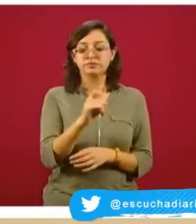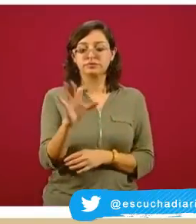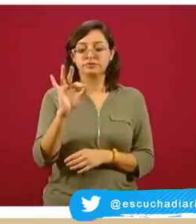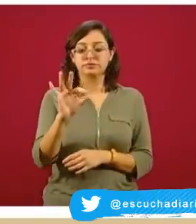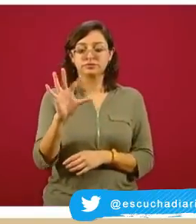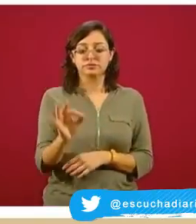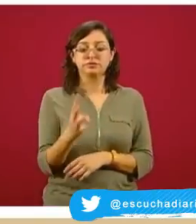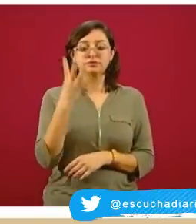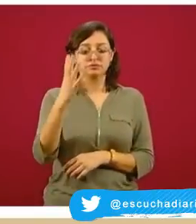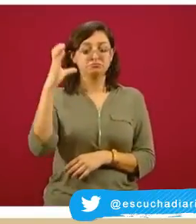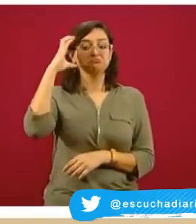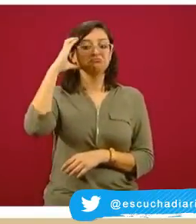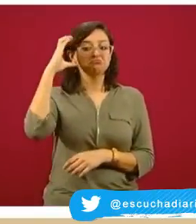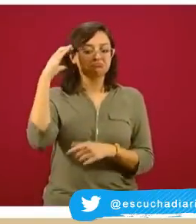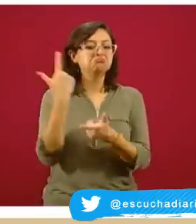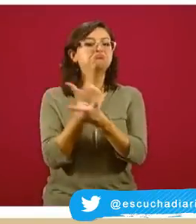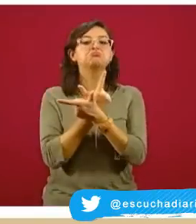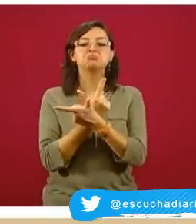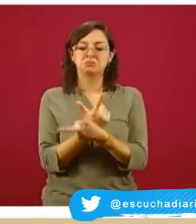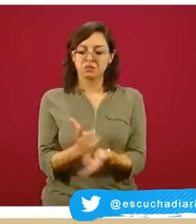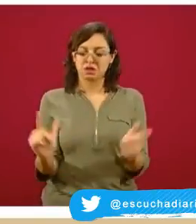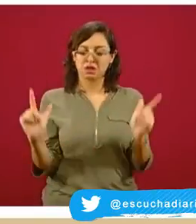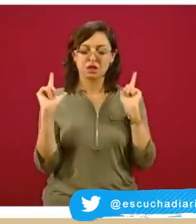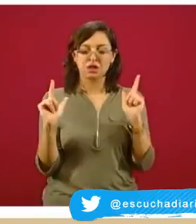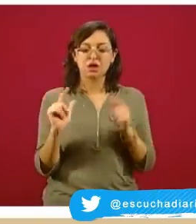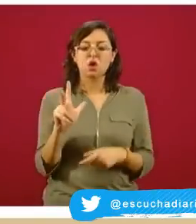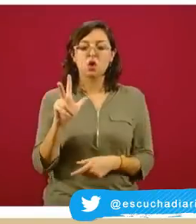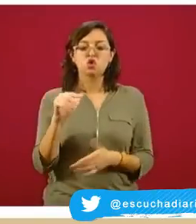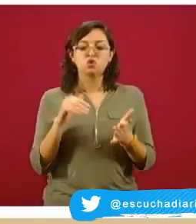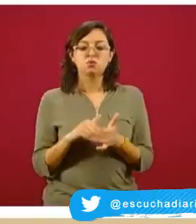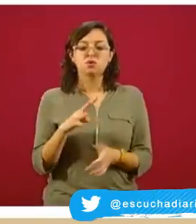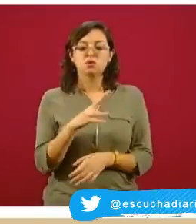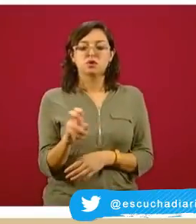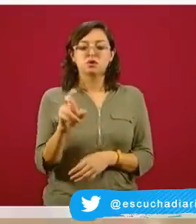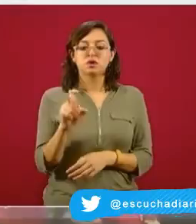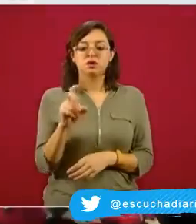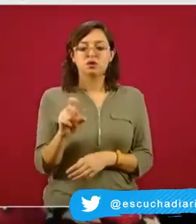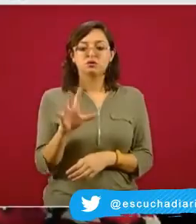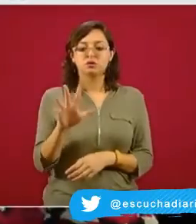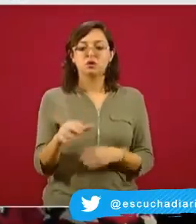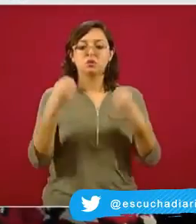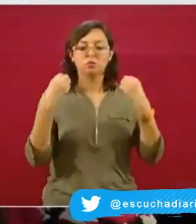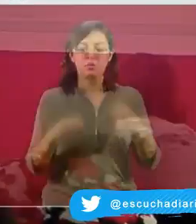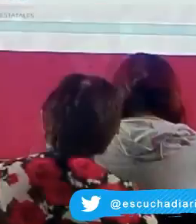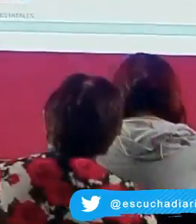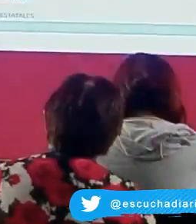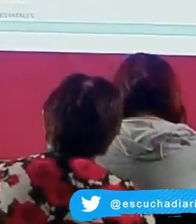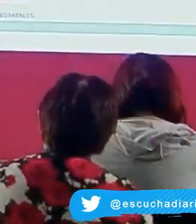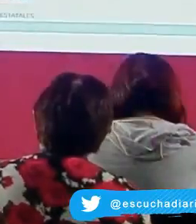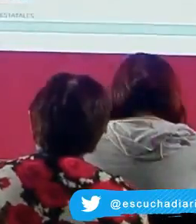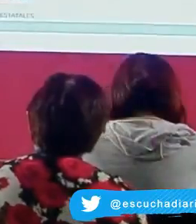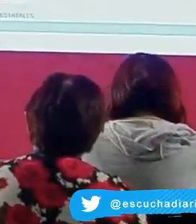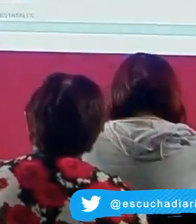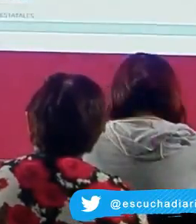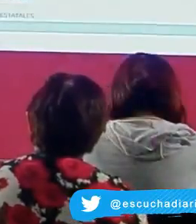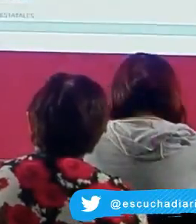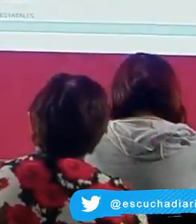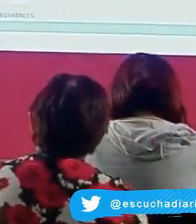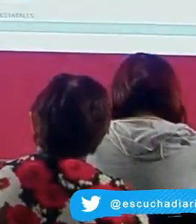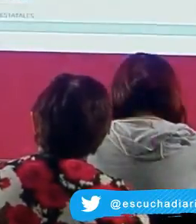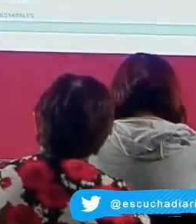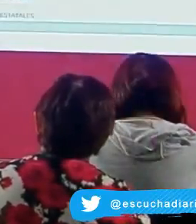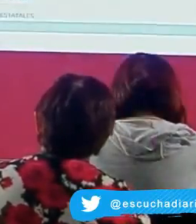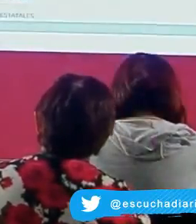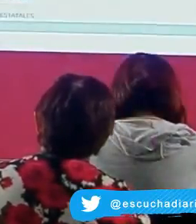14.144 camas disponibles y 8.435 que están ocupadas. Son